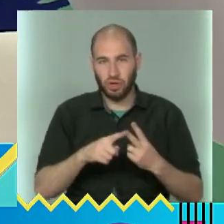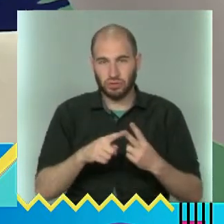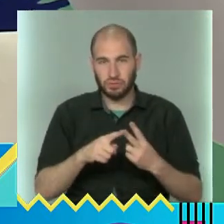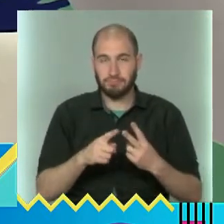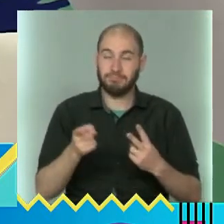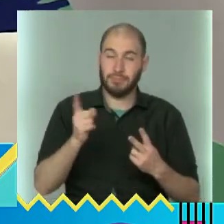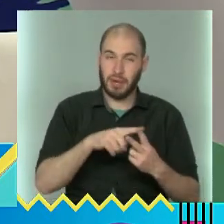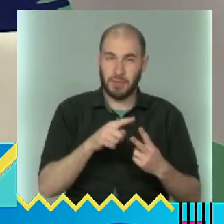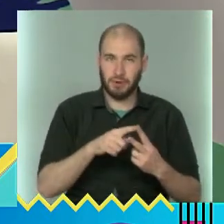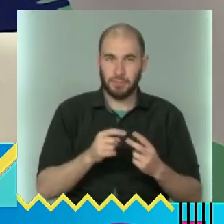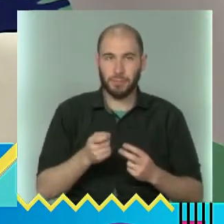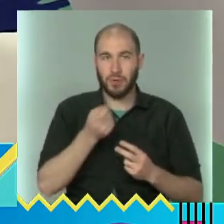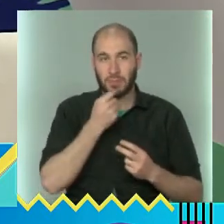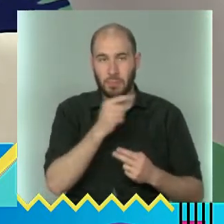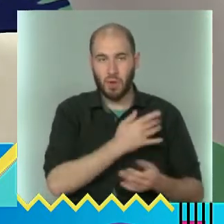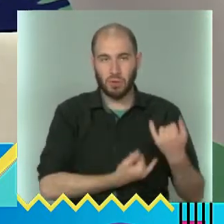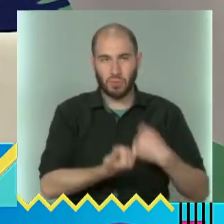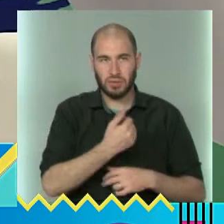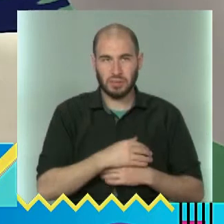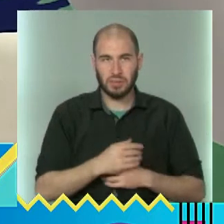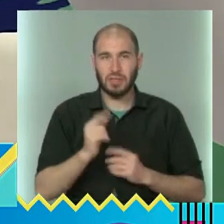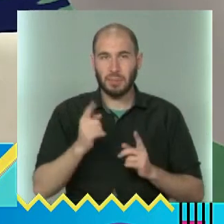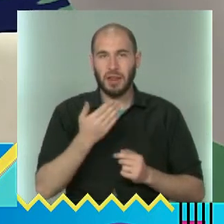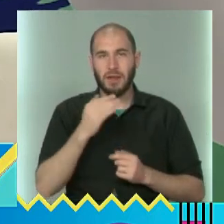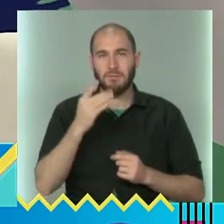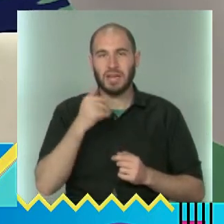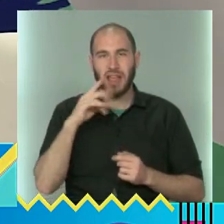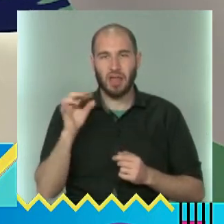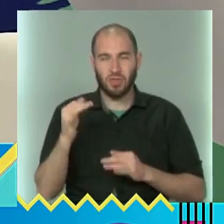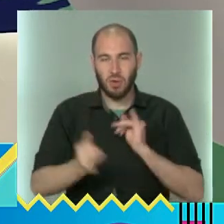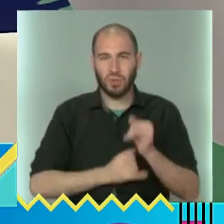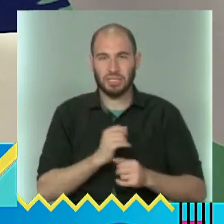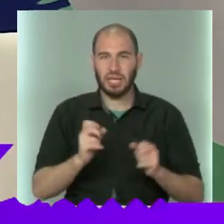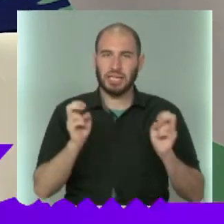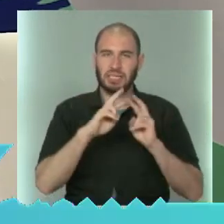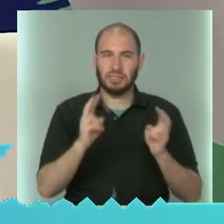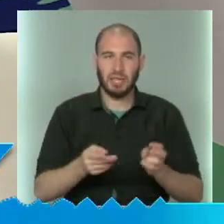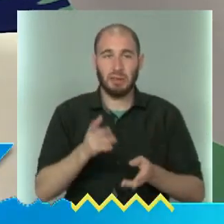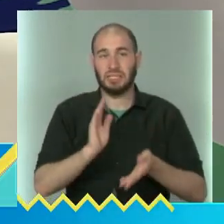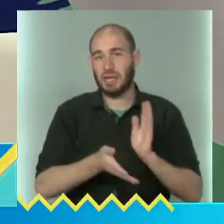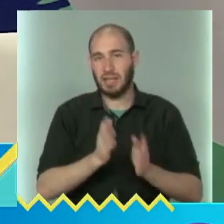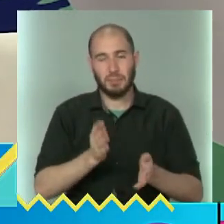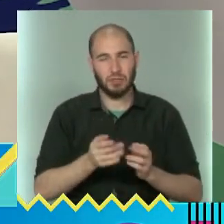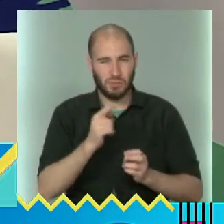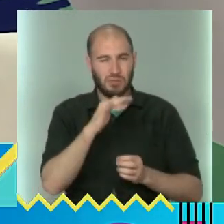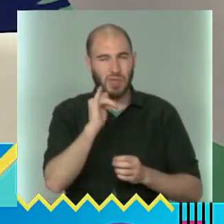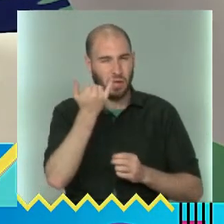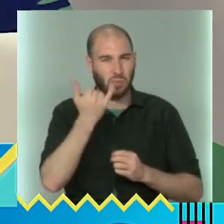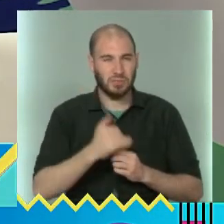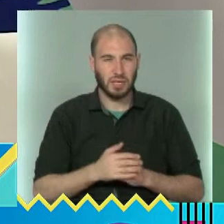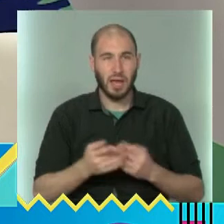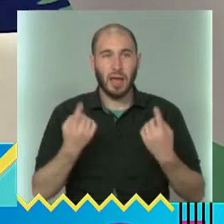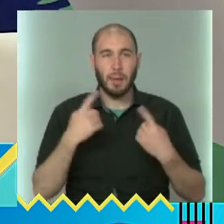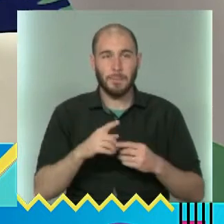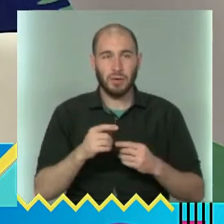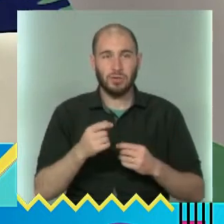un plano, es, por ejemplo, vos decías, y lo decía Fernando, hay temas que son terapia y que vos te das cuenta, pero hay